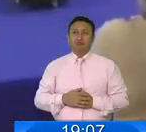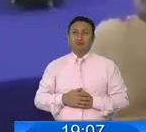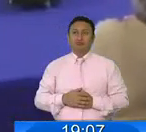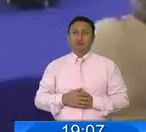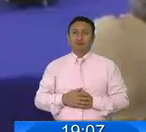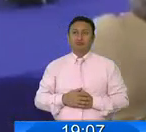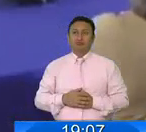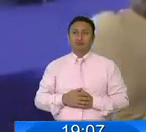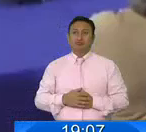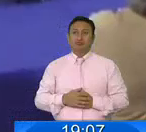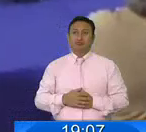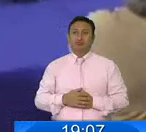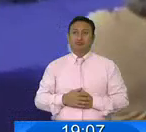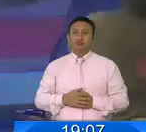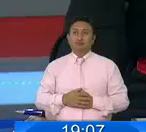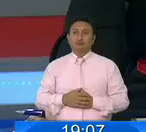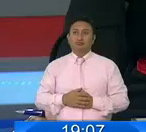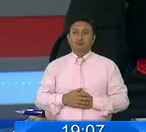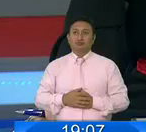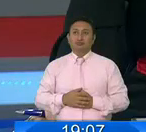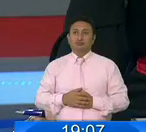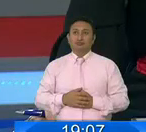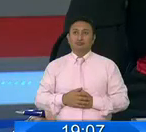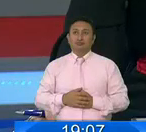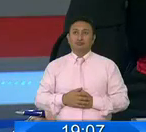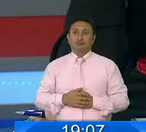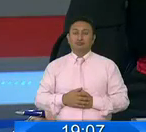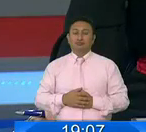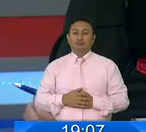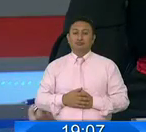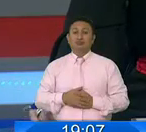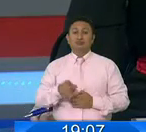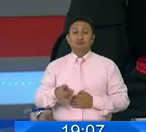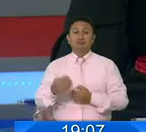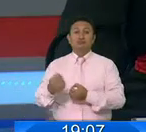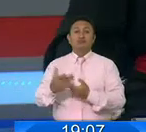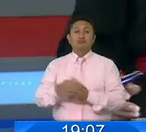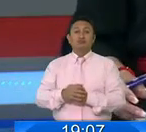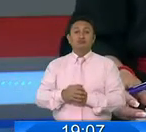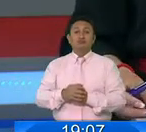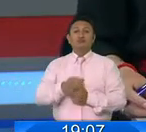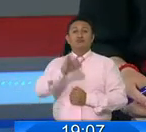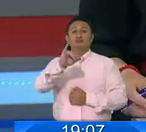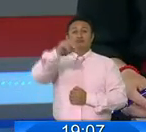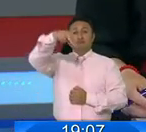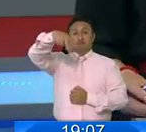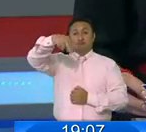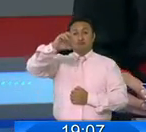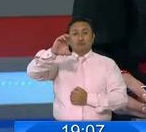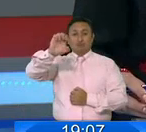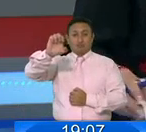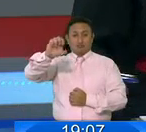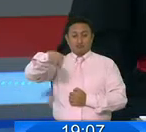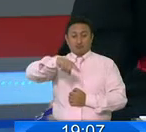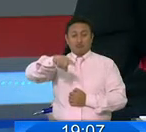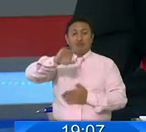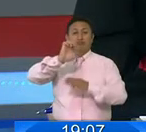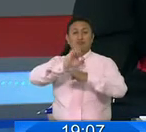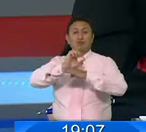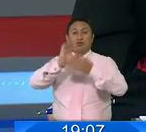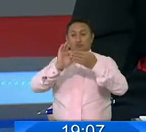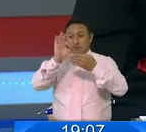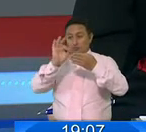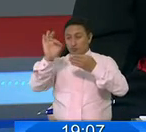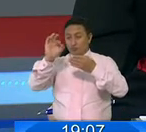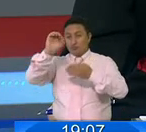informó jorge escobar según el informe del instituto estadísticas y censos inec la inflación del ecuador subió